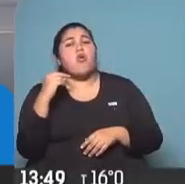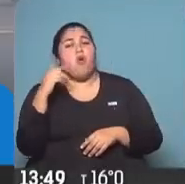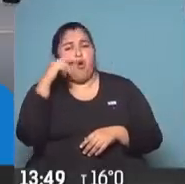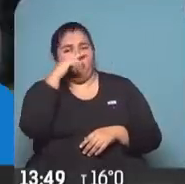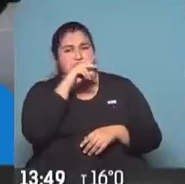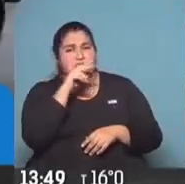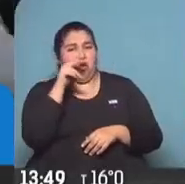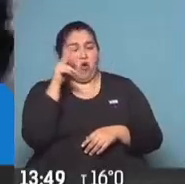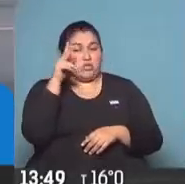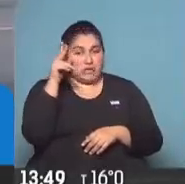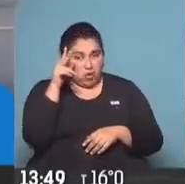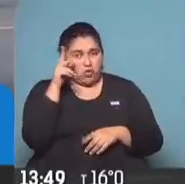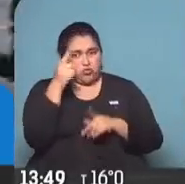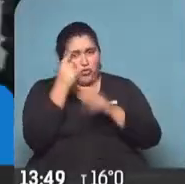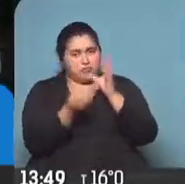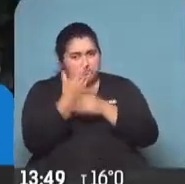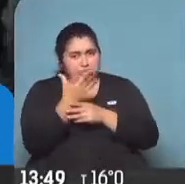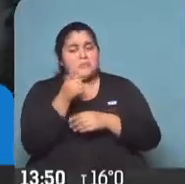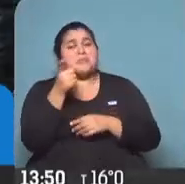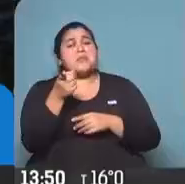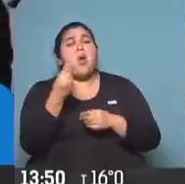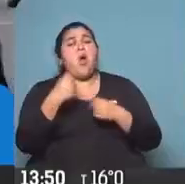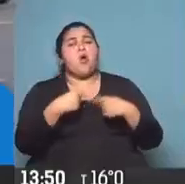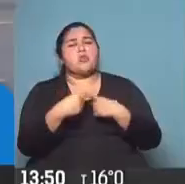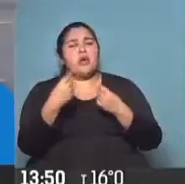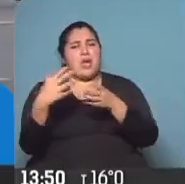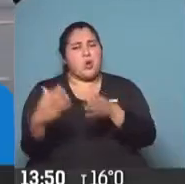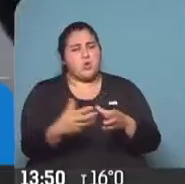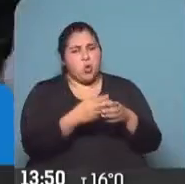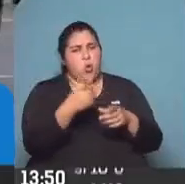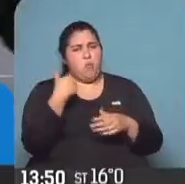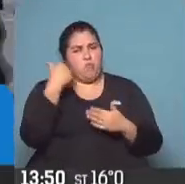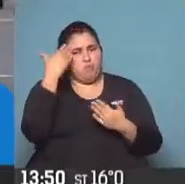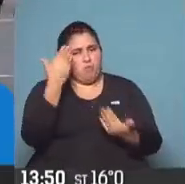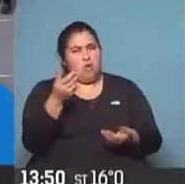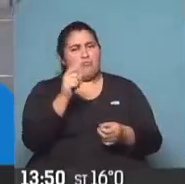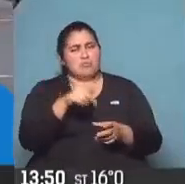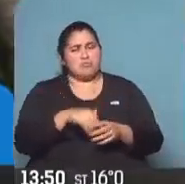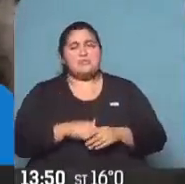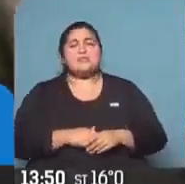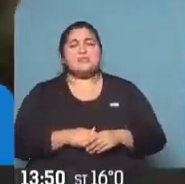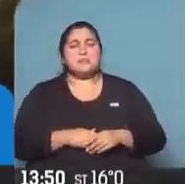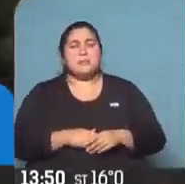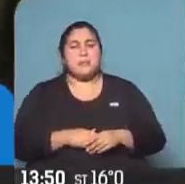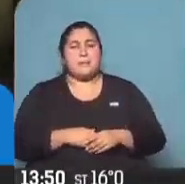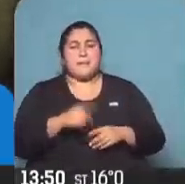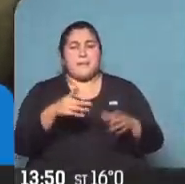1988 a continuación verona de frente al marco de autoridades e integrantes